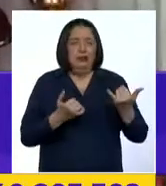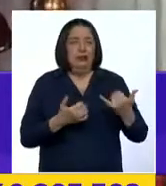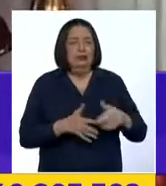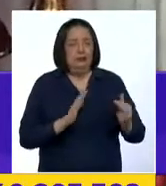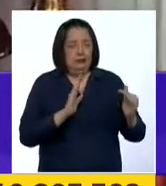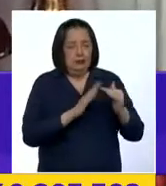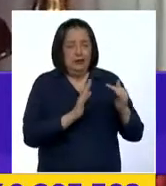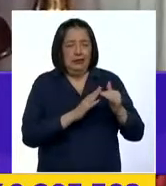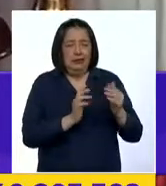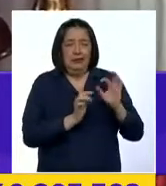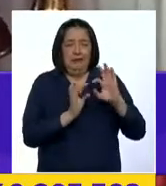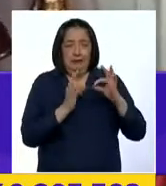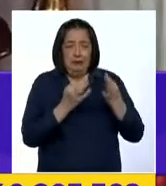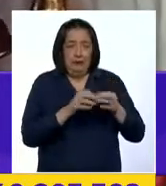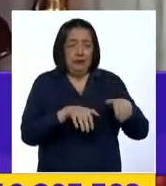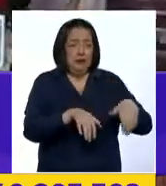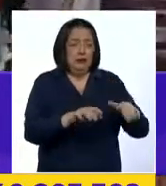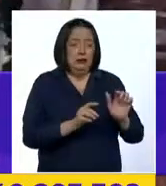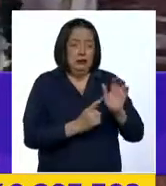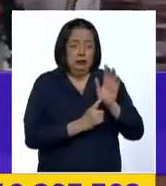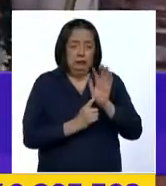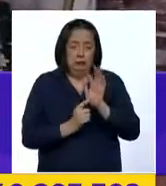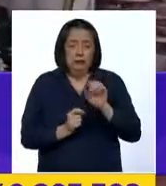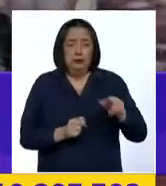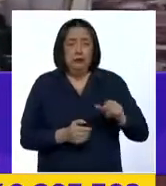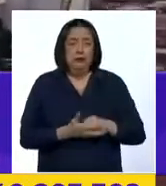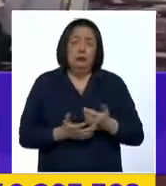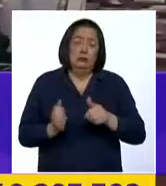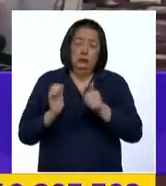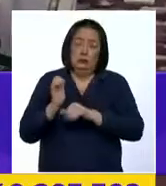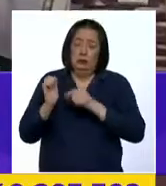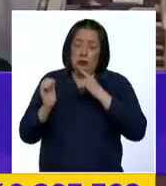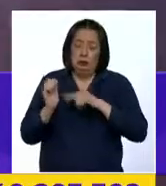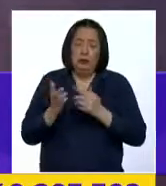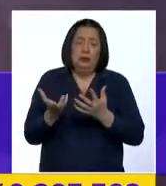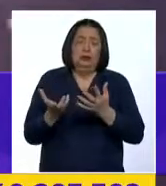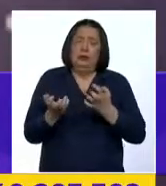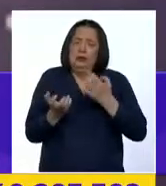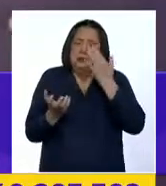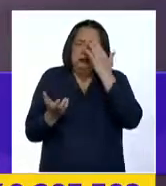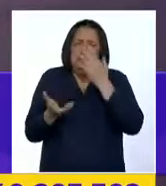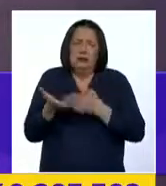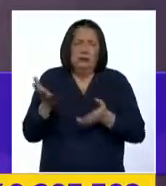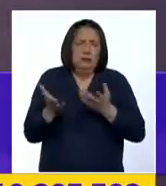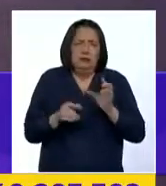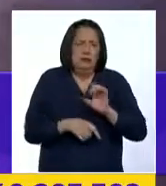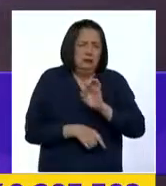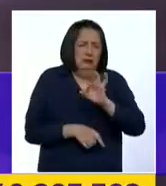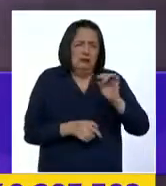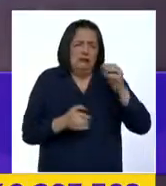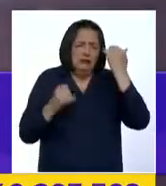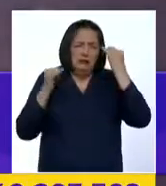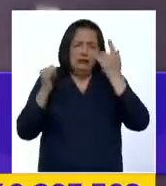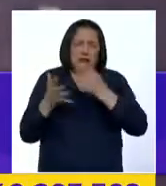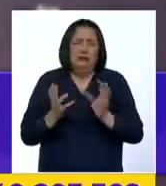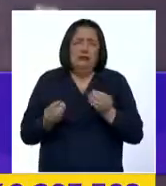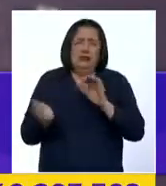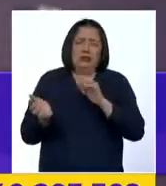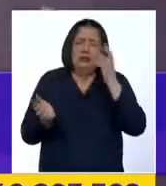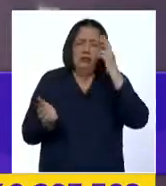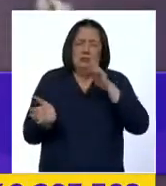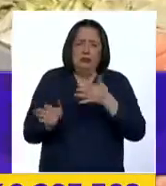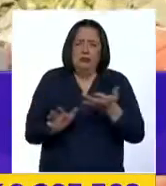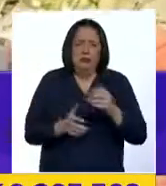domicilio familiar. Serena, la hermana de la víctima, espera tener datos más claros tras las diversas hipótesis de la causa de su